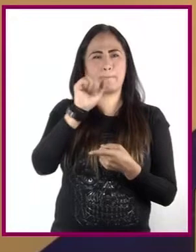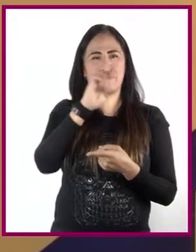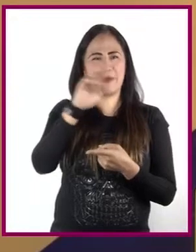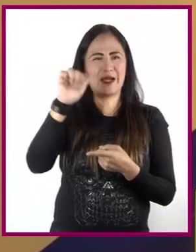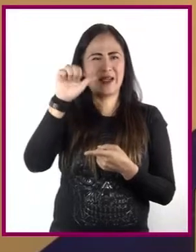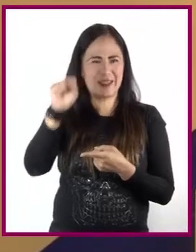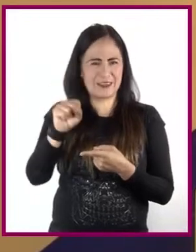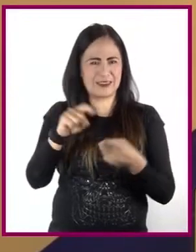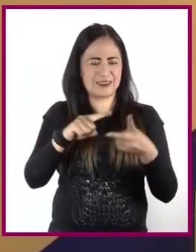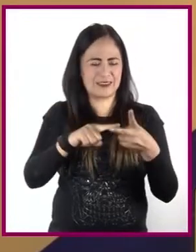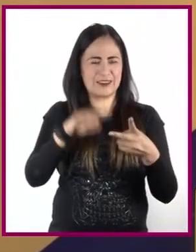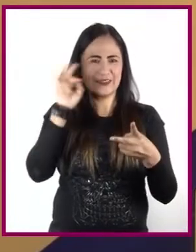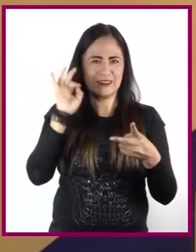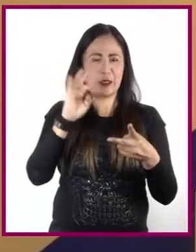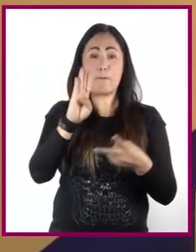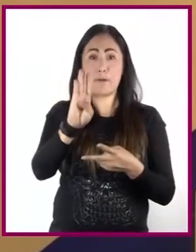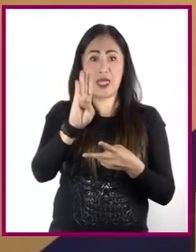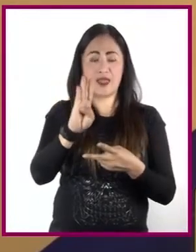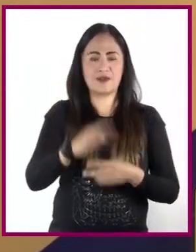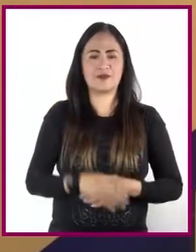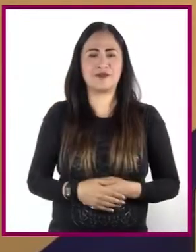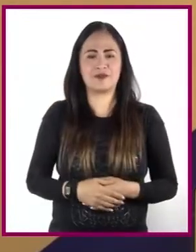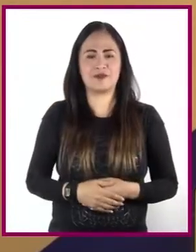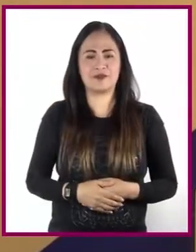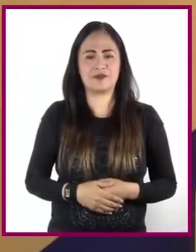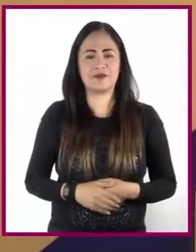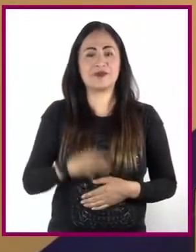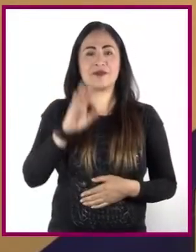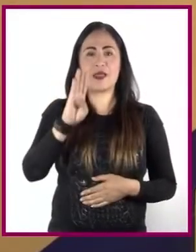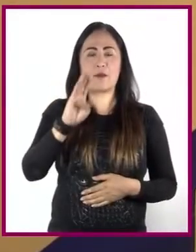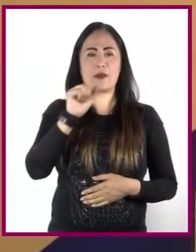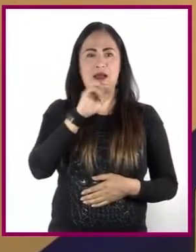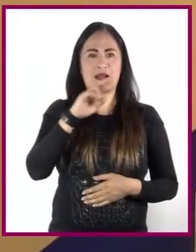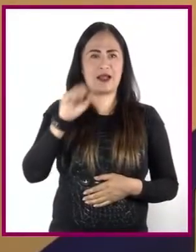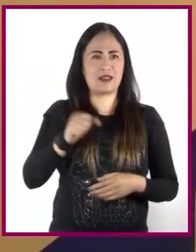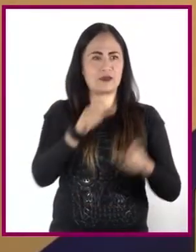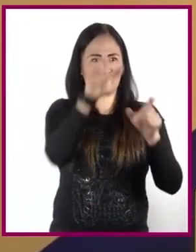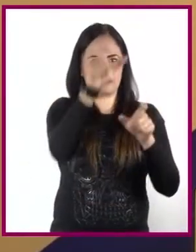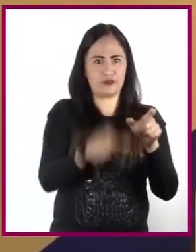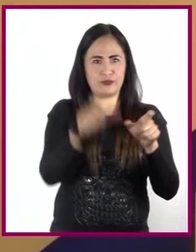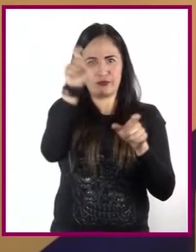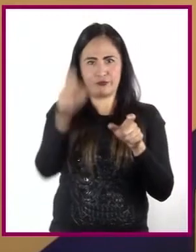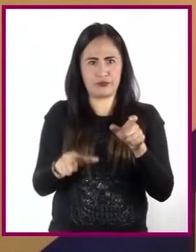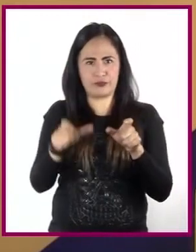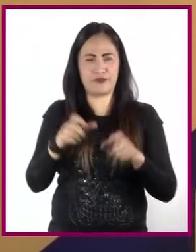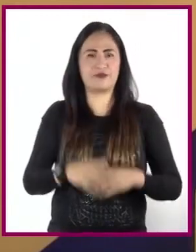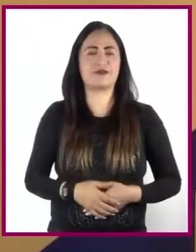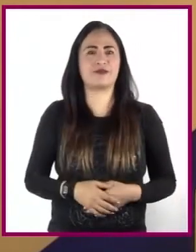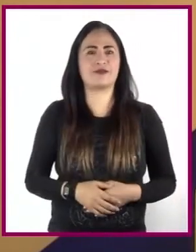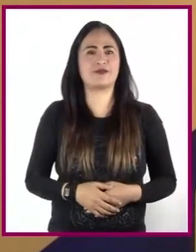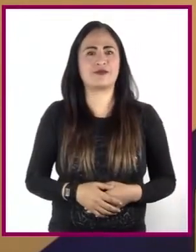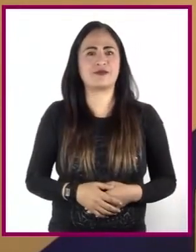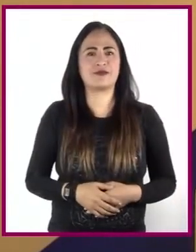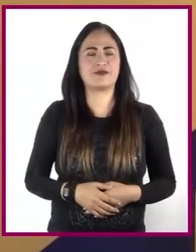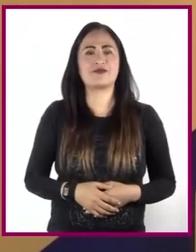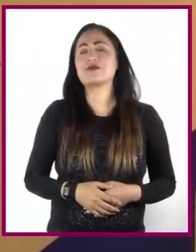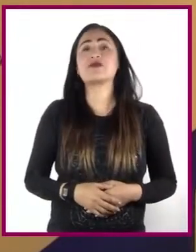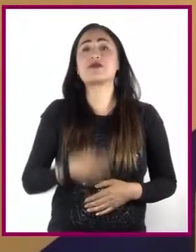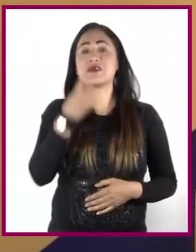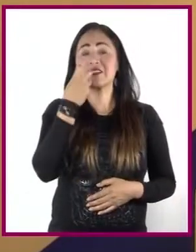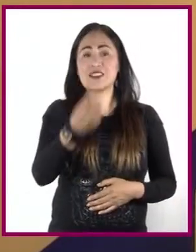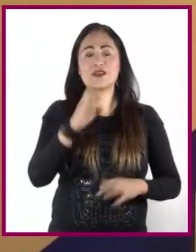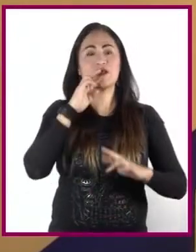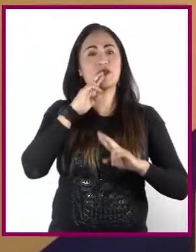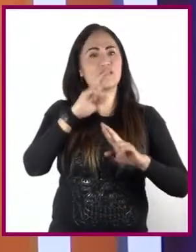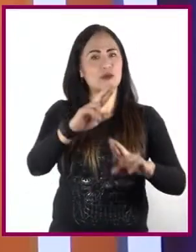la opción D. Y en esta opción, las barras se encuentran de forma horizontal. Y esta, maestro Luis, es la respuesta a